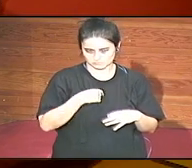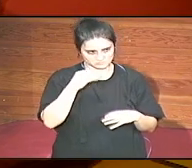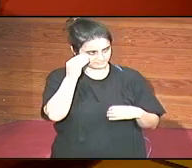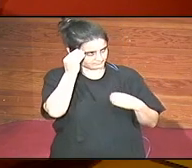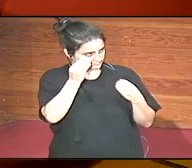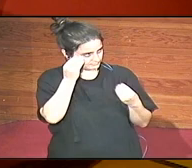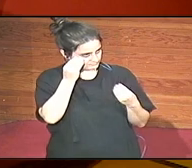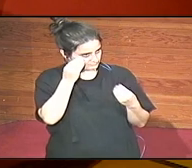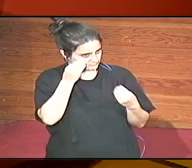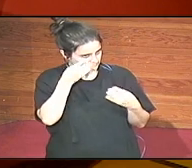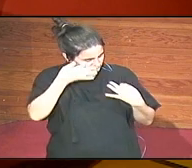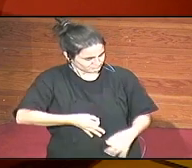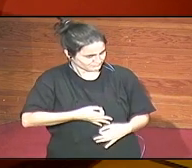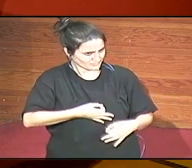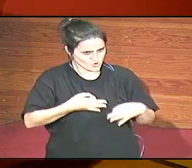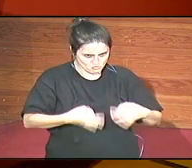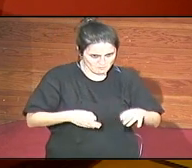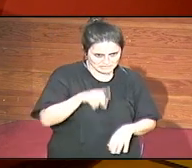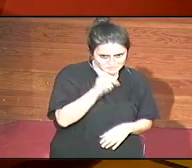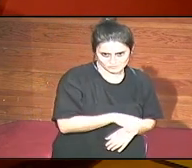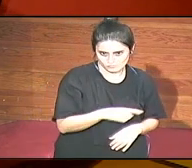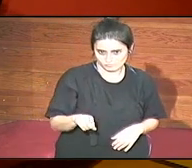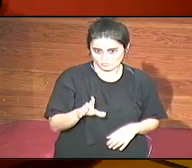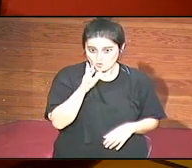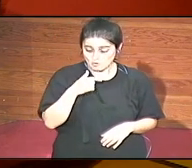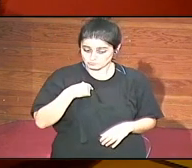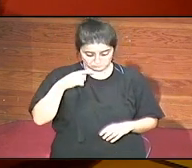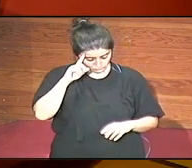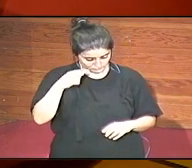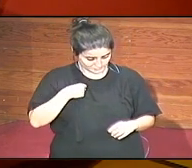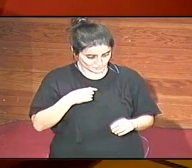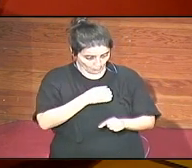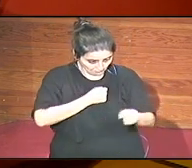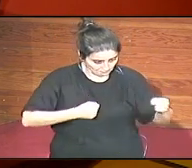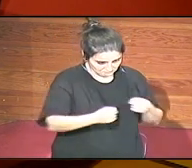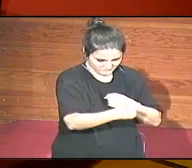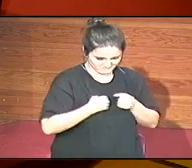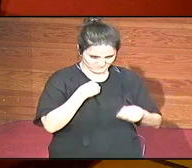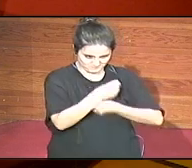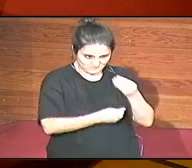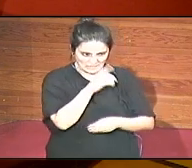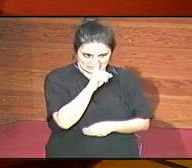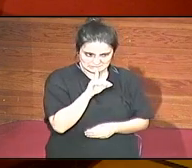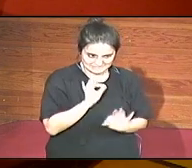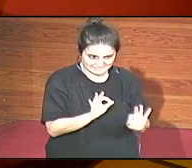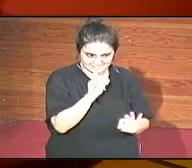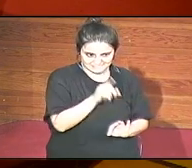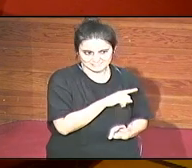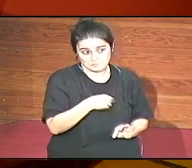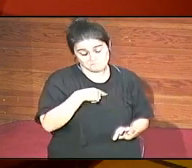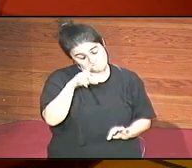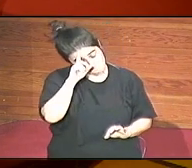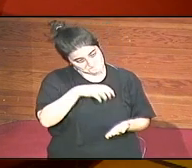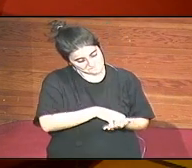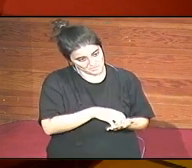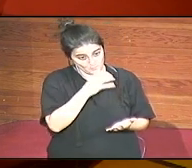realmente era lo normal porque yo no sé si lo habría hecho la posibilidad de que cojan lleguen a tu